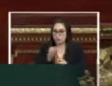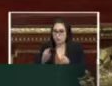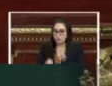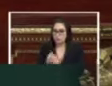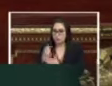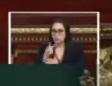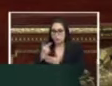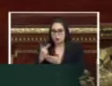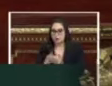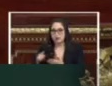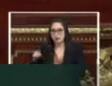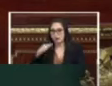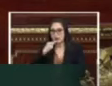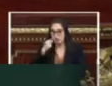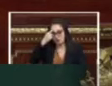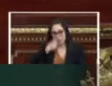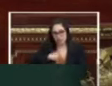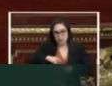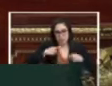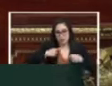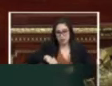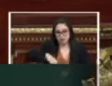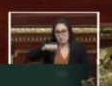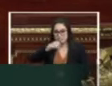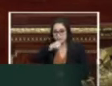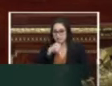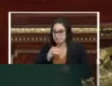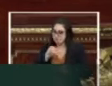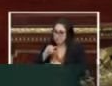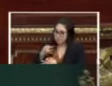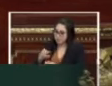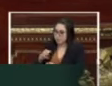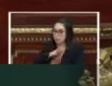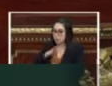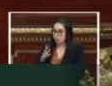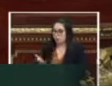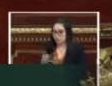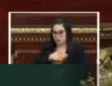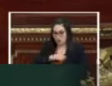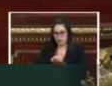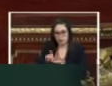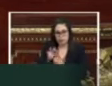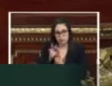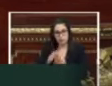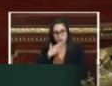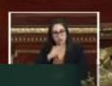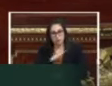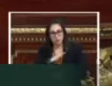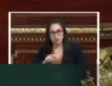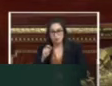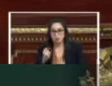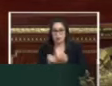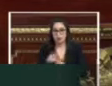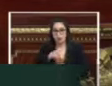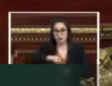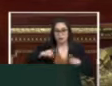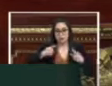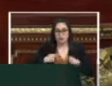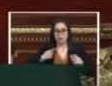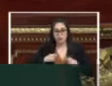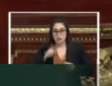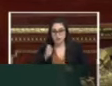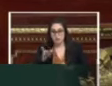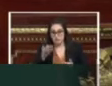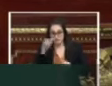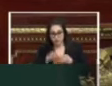establezca opiniones de los espacios deportivos y las condiciones en las que se encuentran, cumpliendo con ello el brindar acceso a